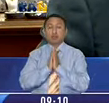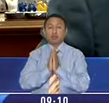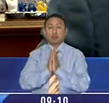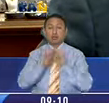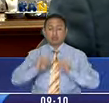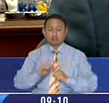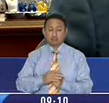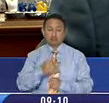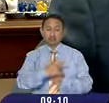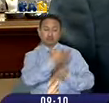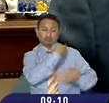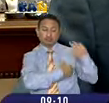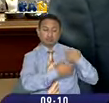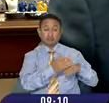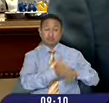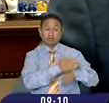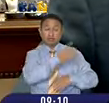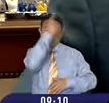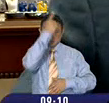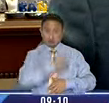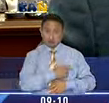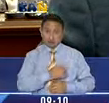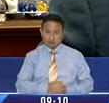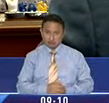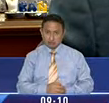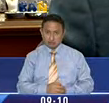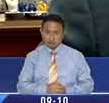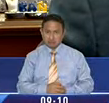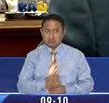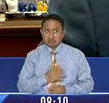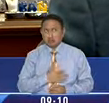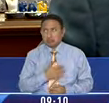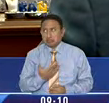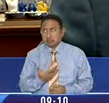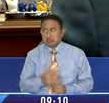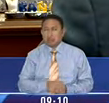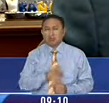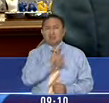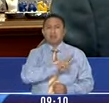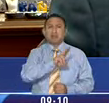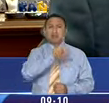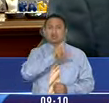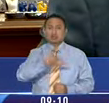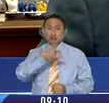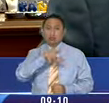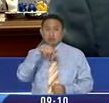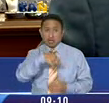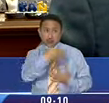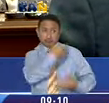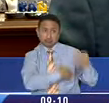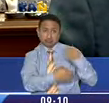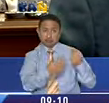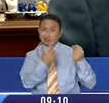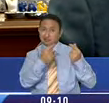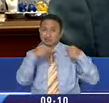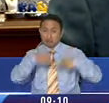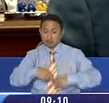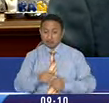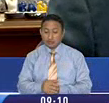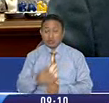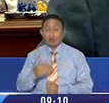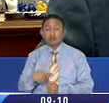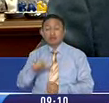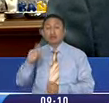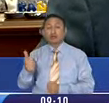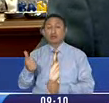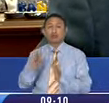de aclaración a la sentencia que entiendo será despachado entre viernes y lunes. E inmediatamente interpondremos